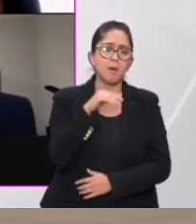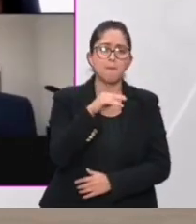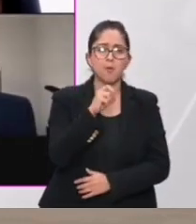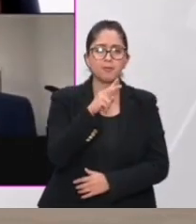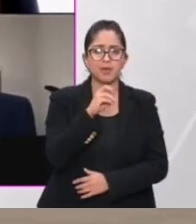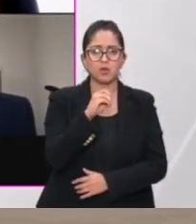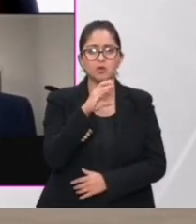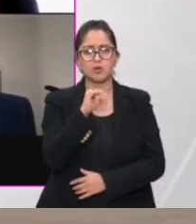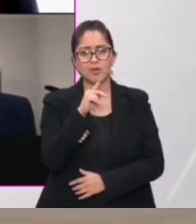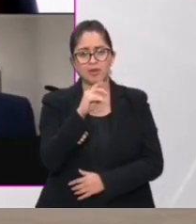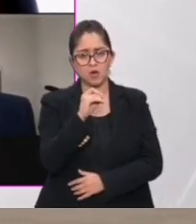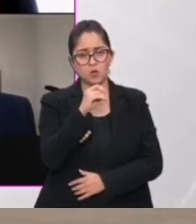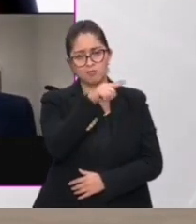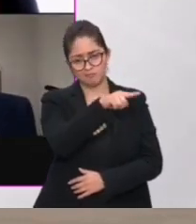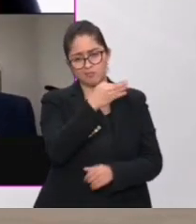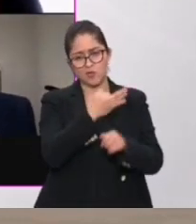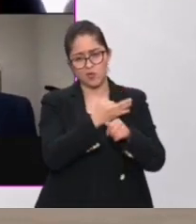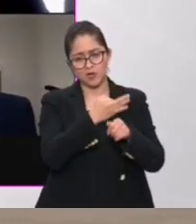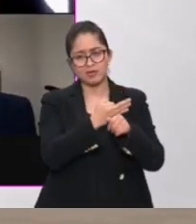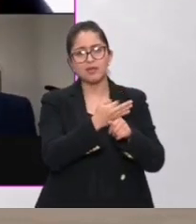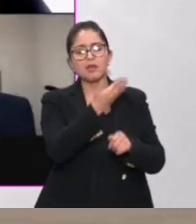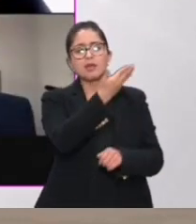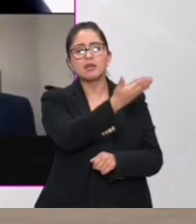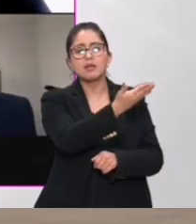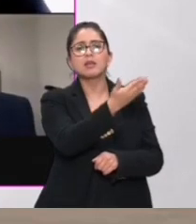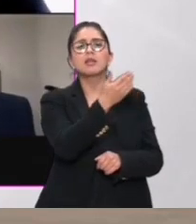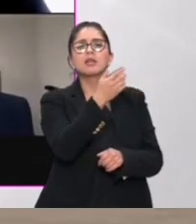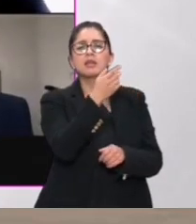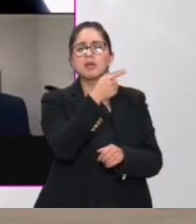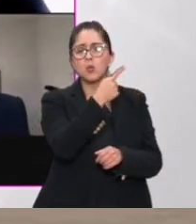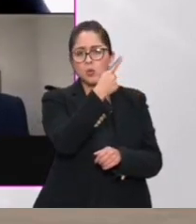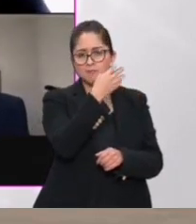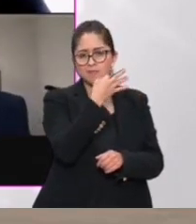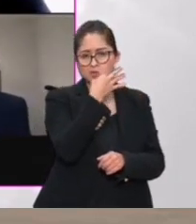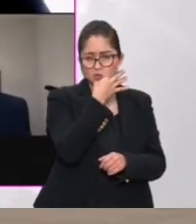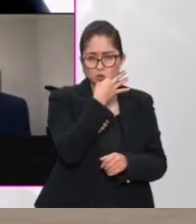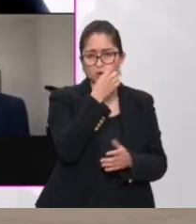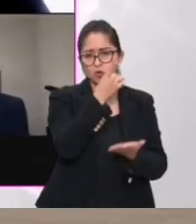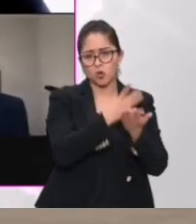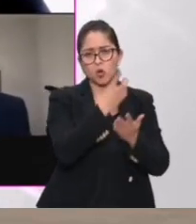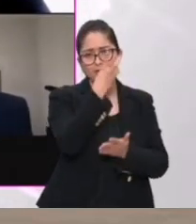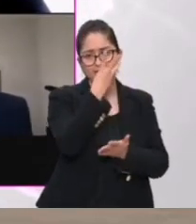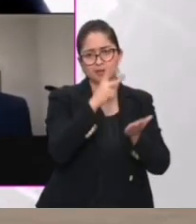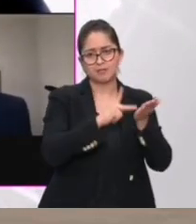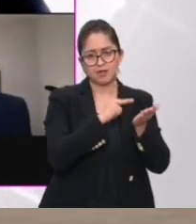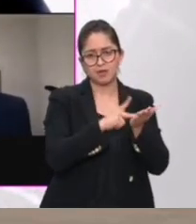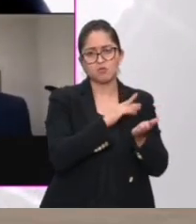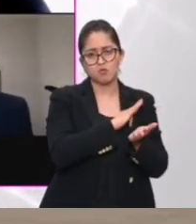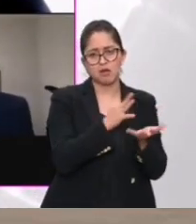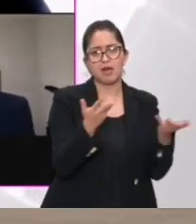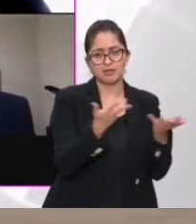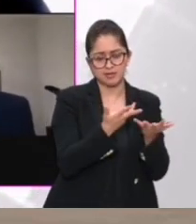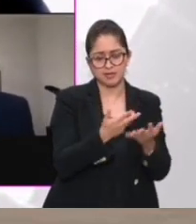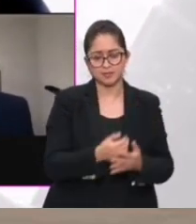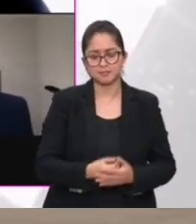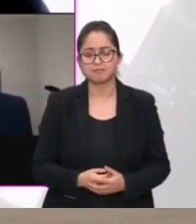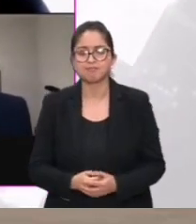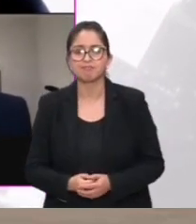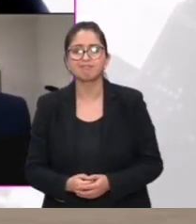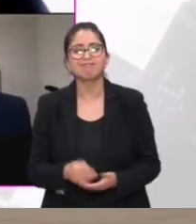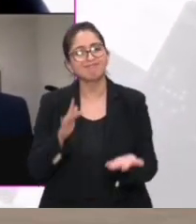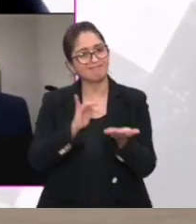palabra, Salomón Chertorivsky, por un minuto, en uno de tres intervenciones de un minuto. Muy bien, muchas gracias.